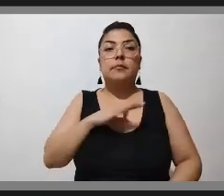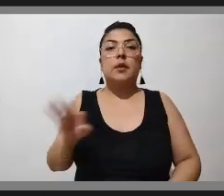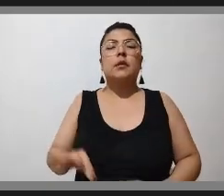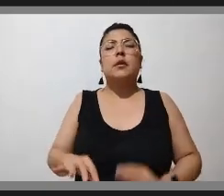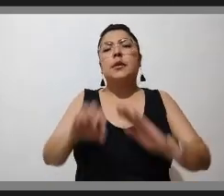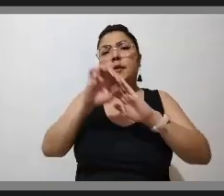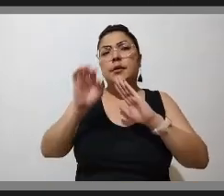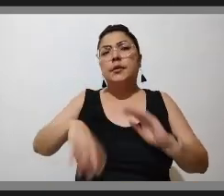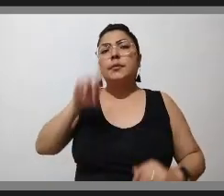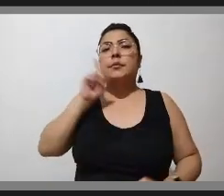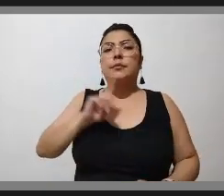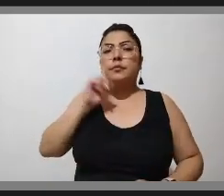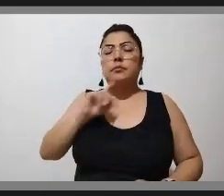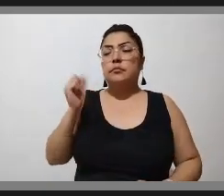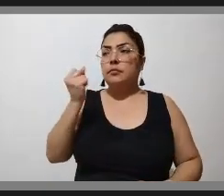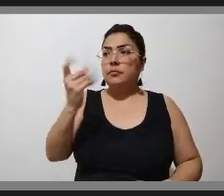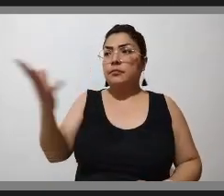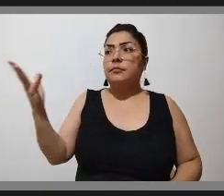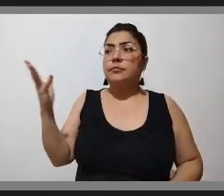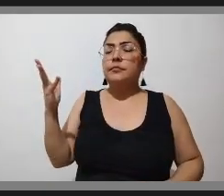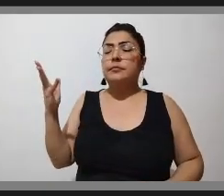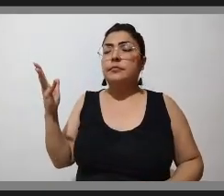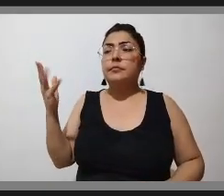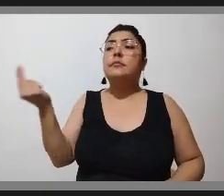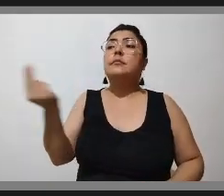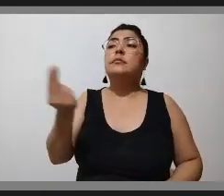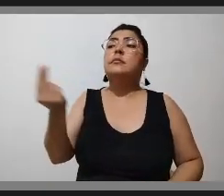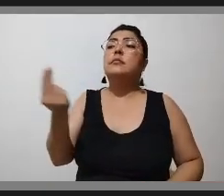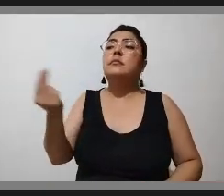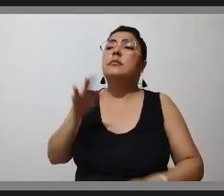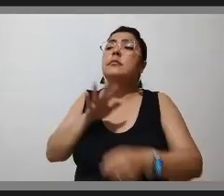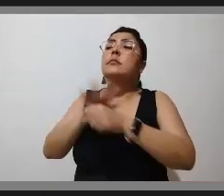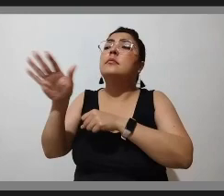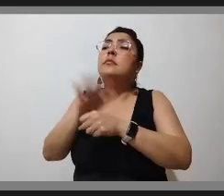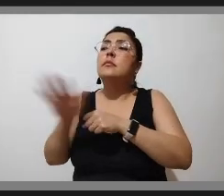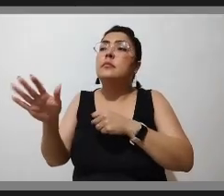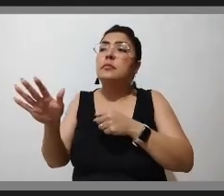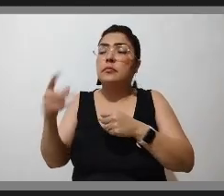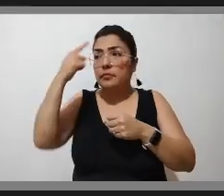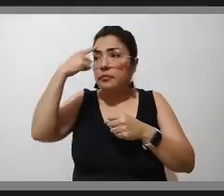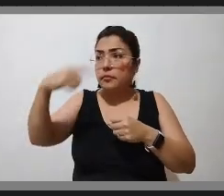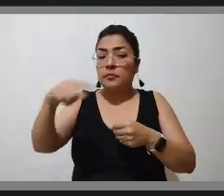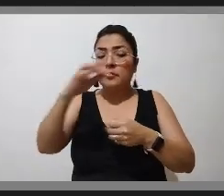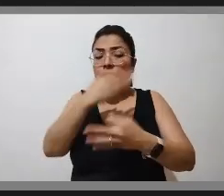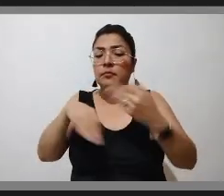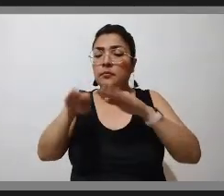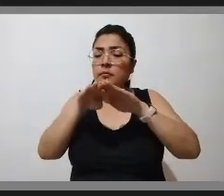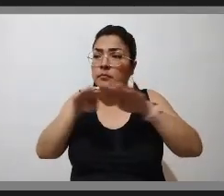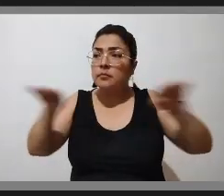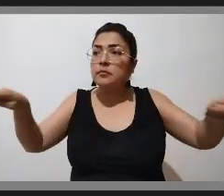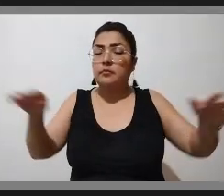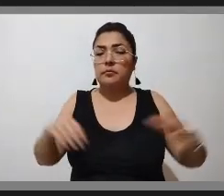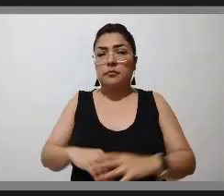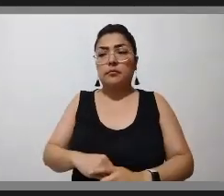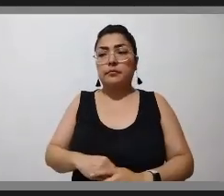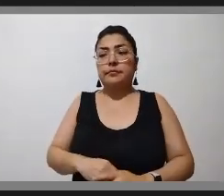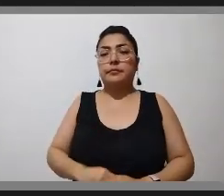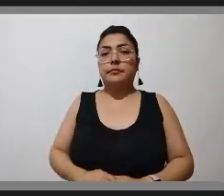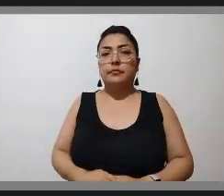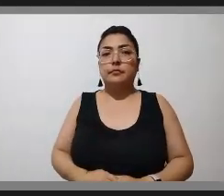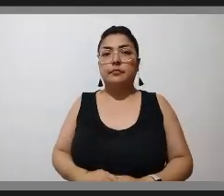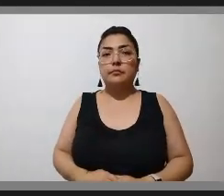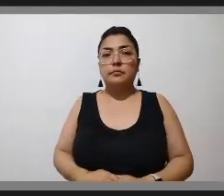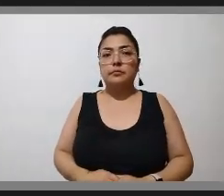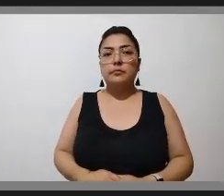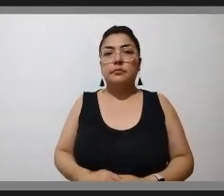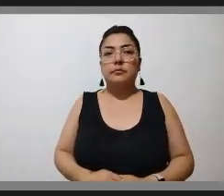quiere decir esto? ¿Qué necesitan ellas para poderla igualar? Y para poderle igualar tengo que darle equidad, porque tengo que darle lo que ella